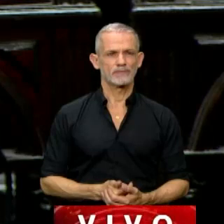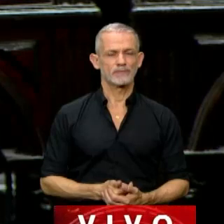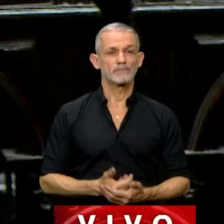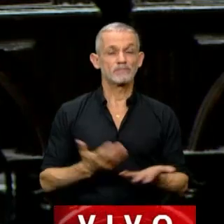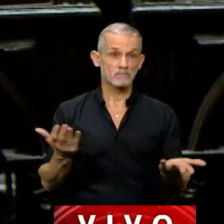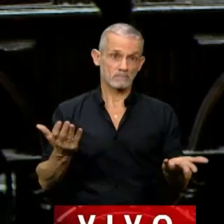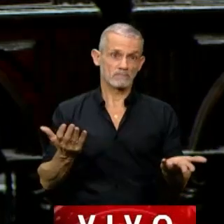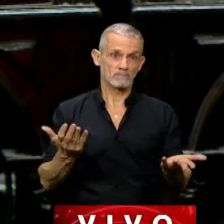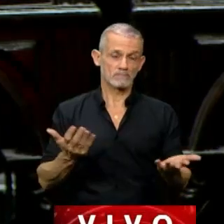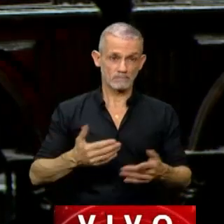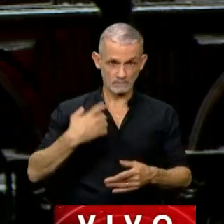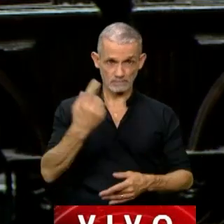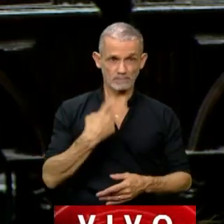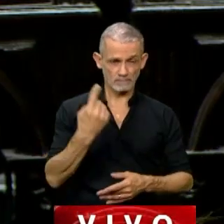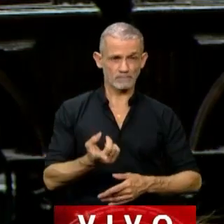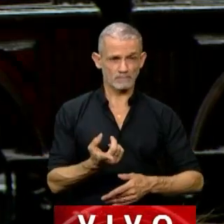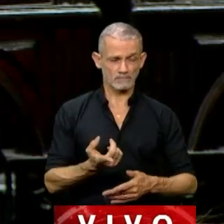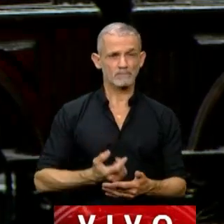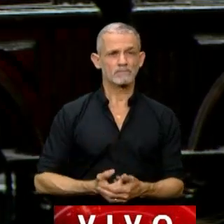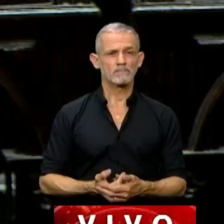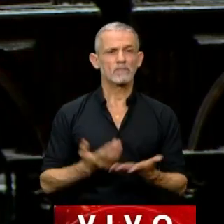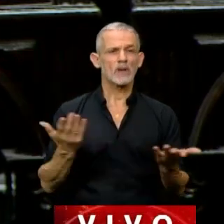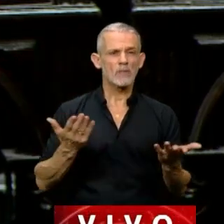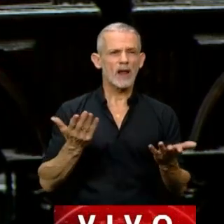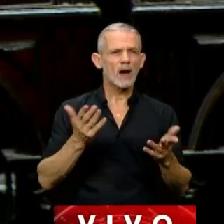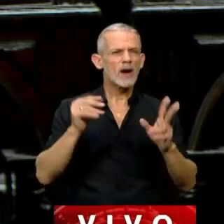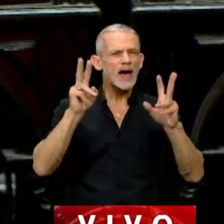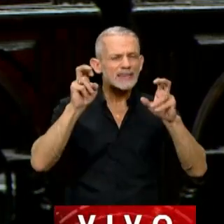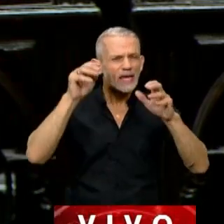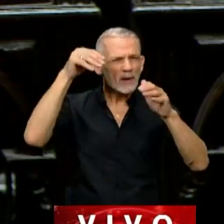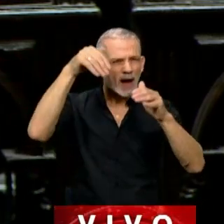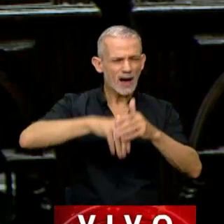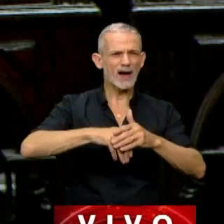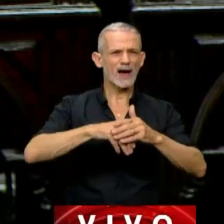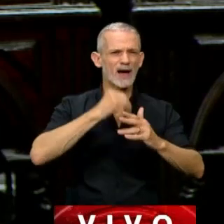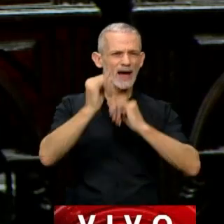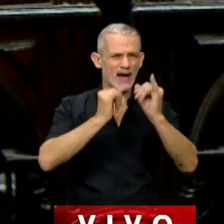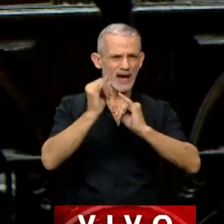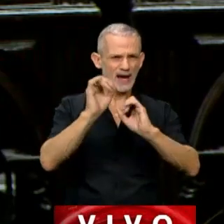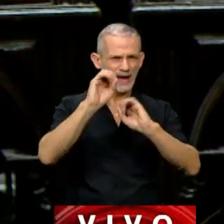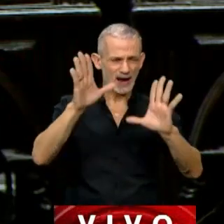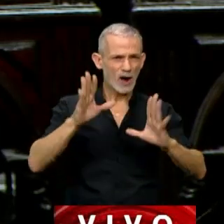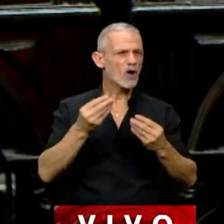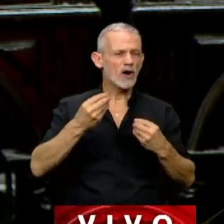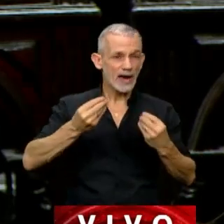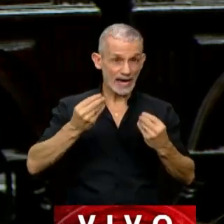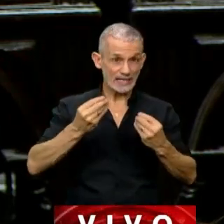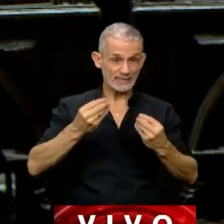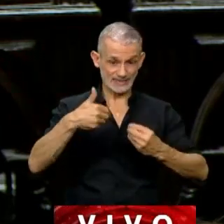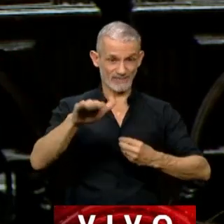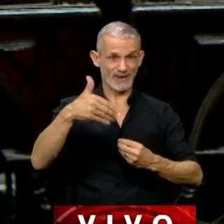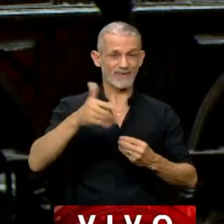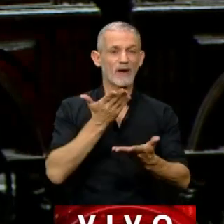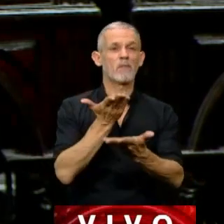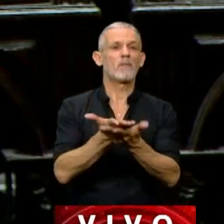desde luego qué para adentrarnos en la consideración de lo que vamos a